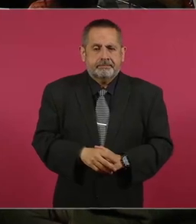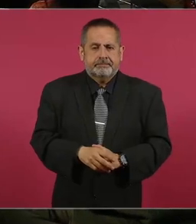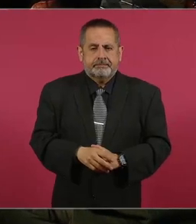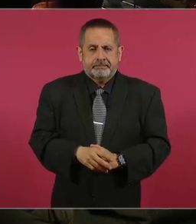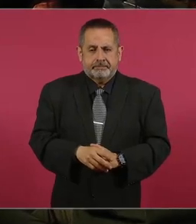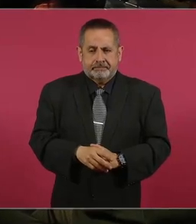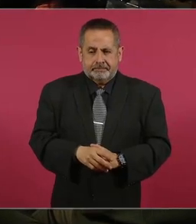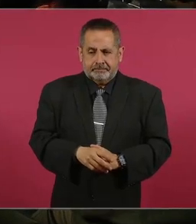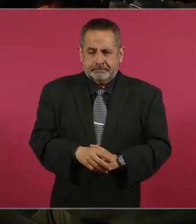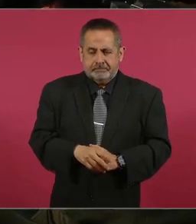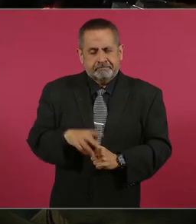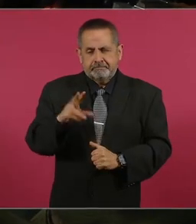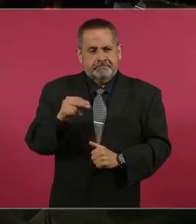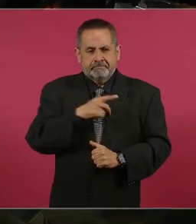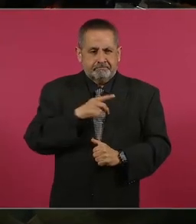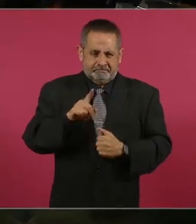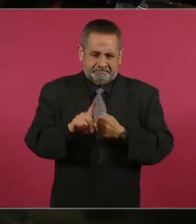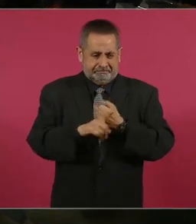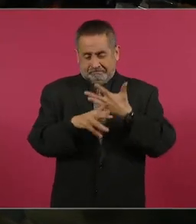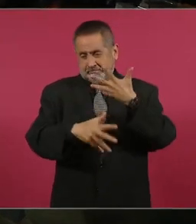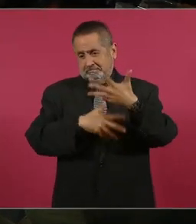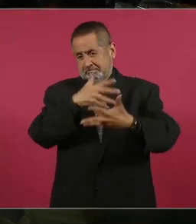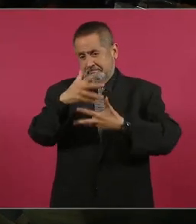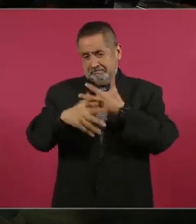no es para tanto.